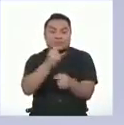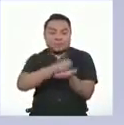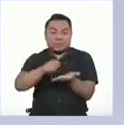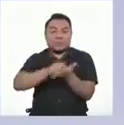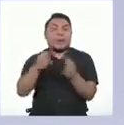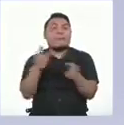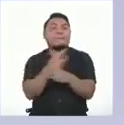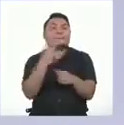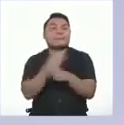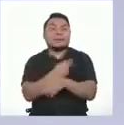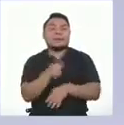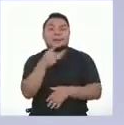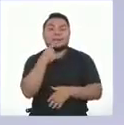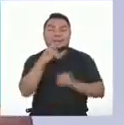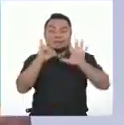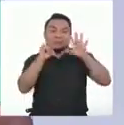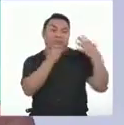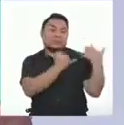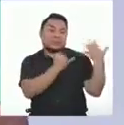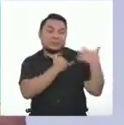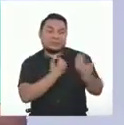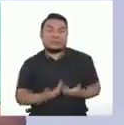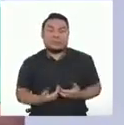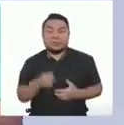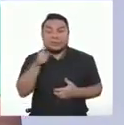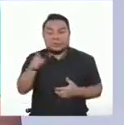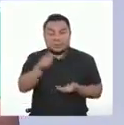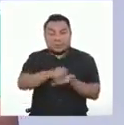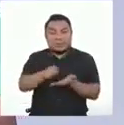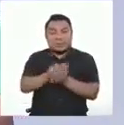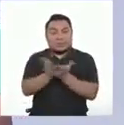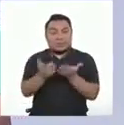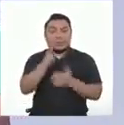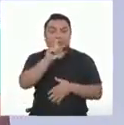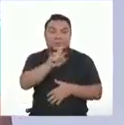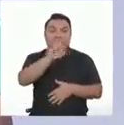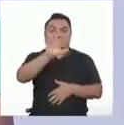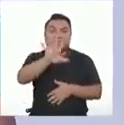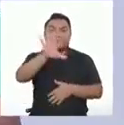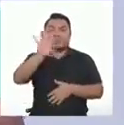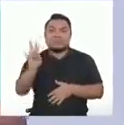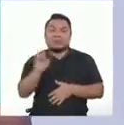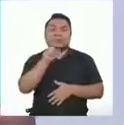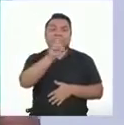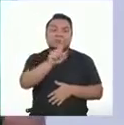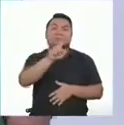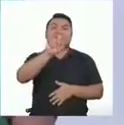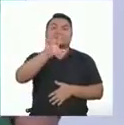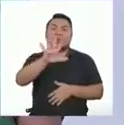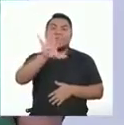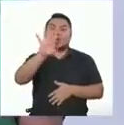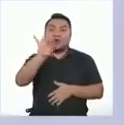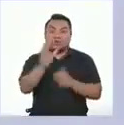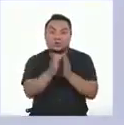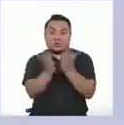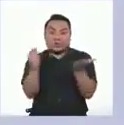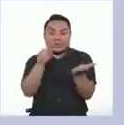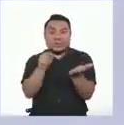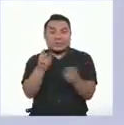de matemática, sexto grado, en las páginas 157 y